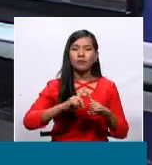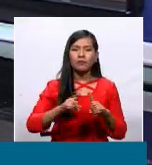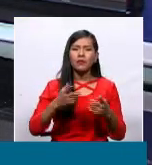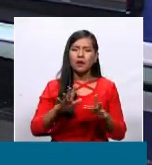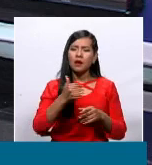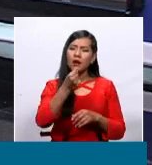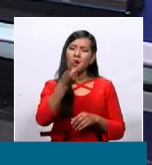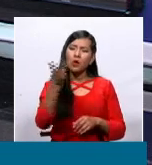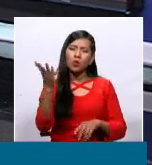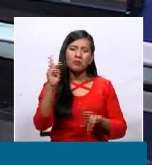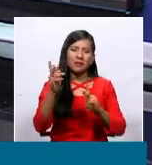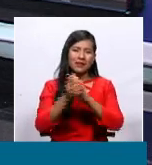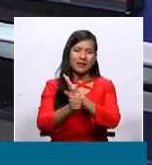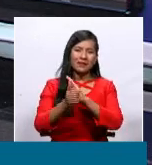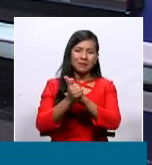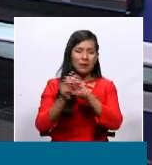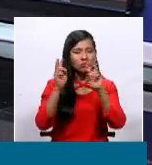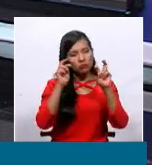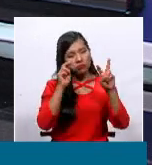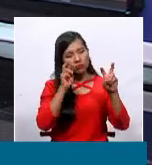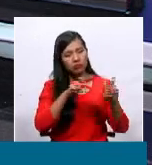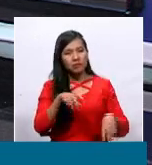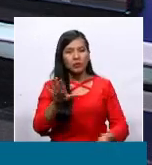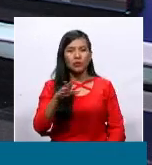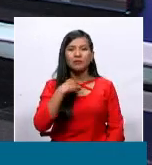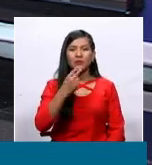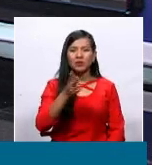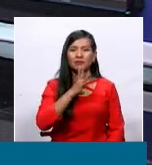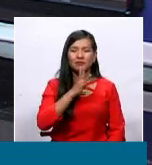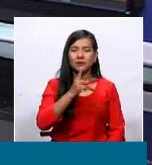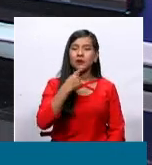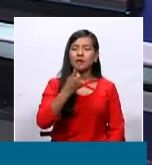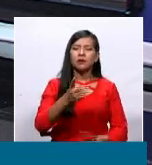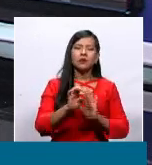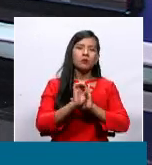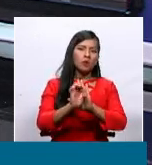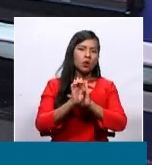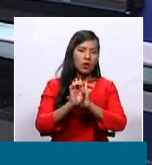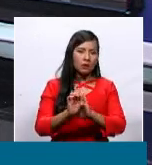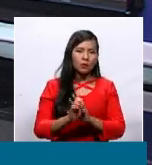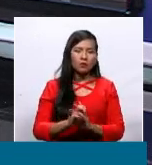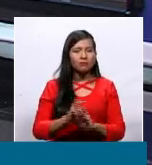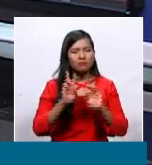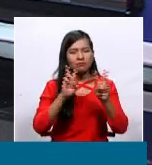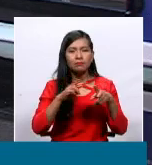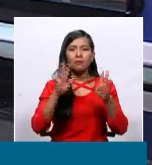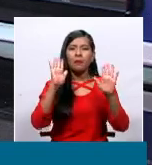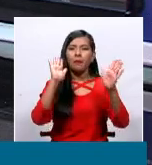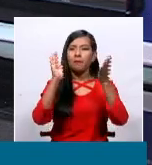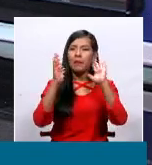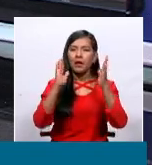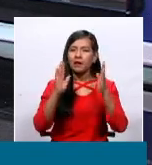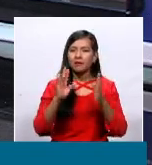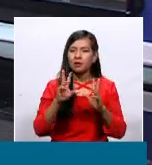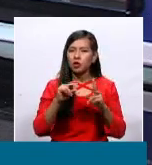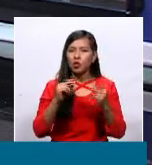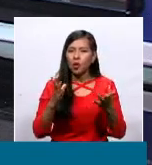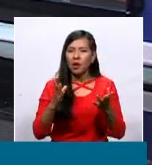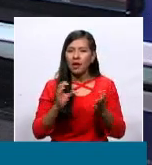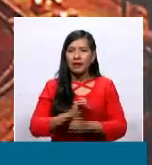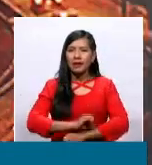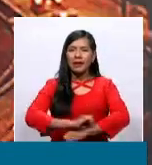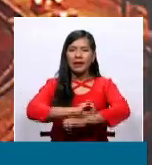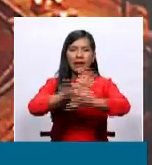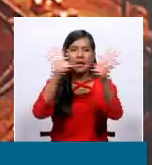voces de algunos analistas, por ejemplo, ¿no?, como un elemento, parece que no se ha llegado a entender